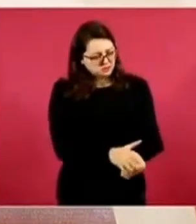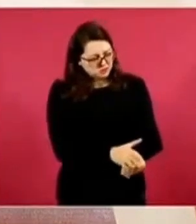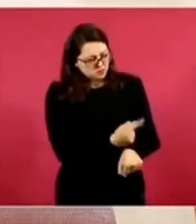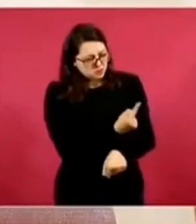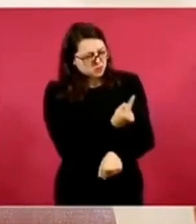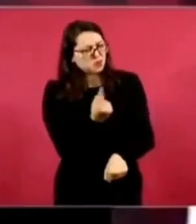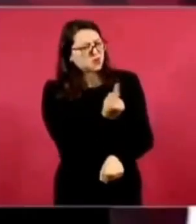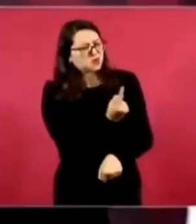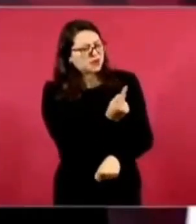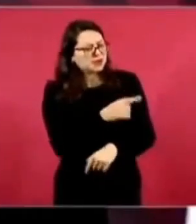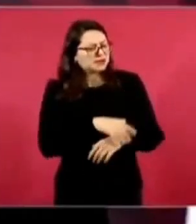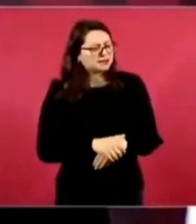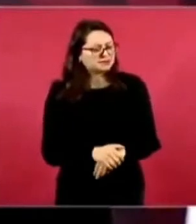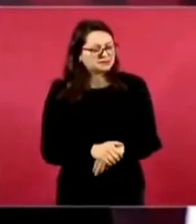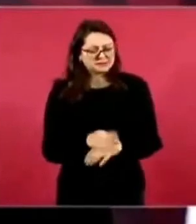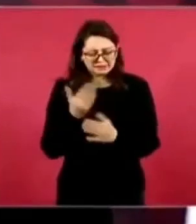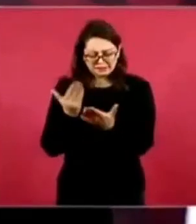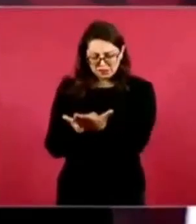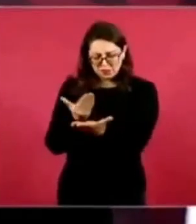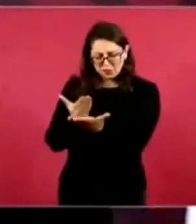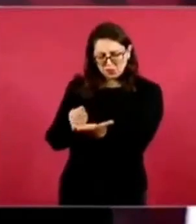no va a recibir,